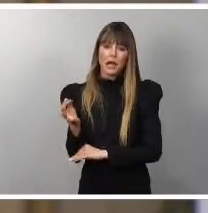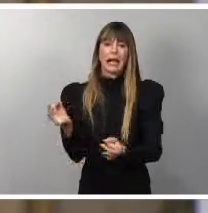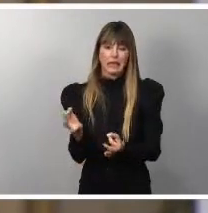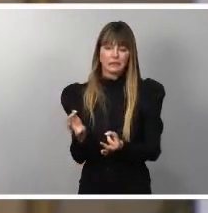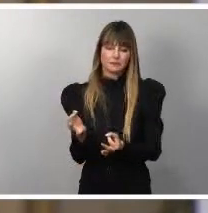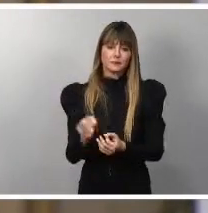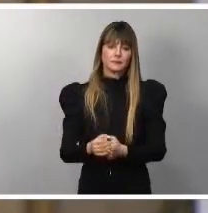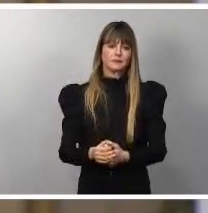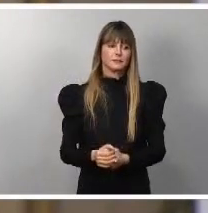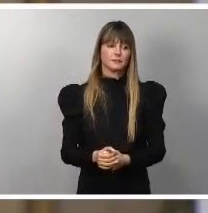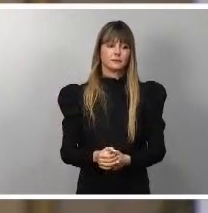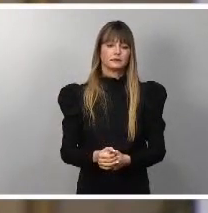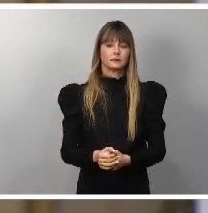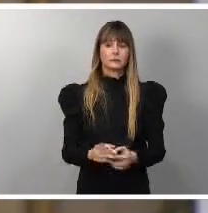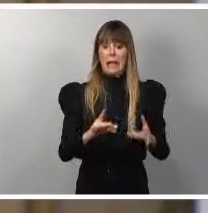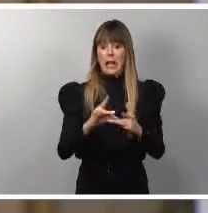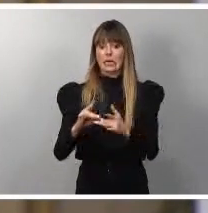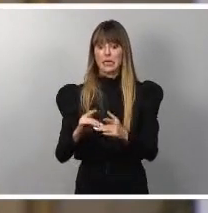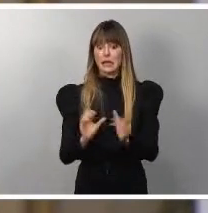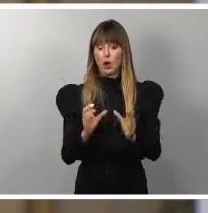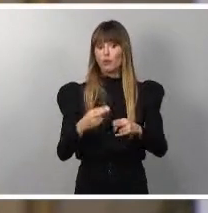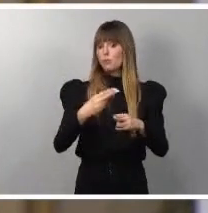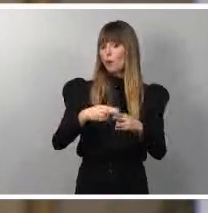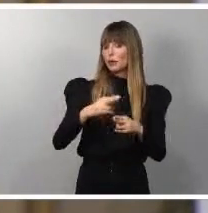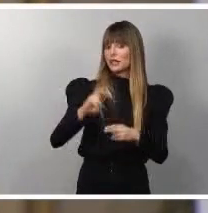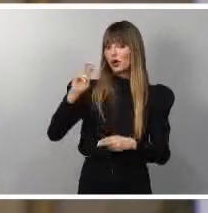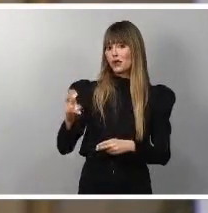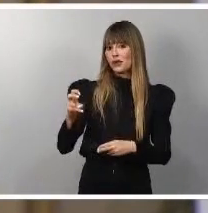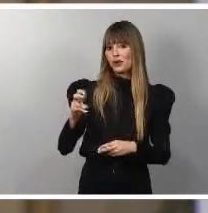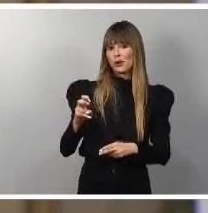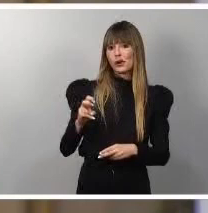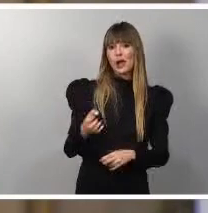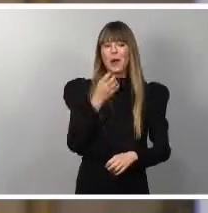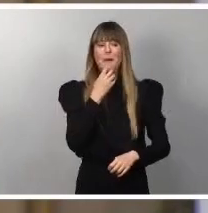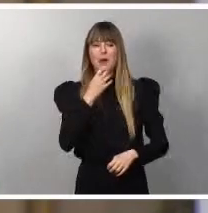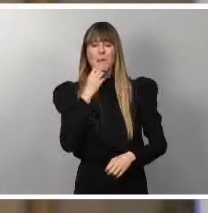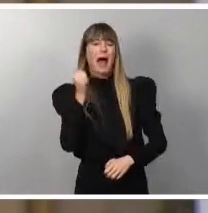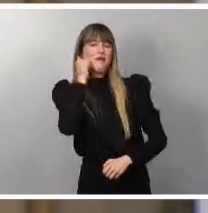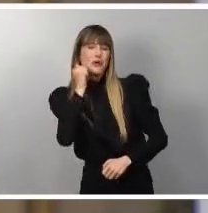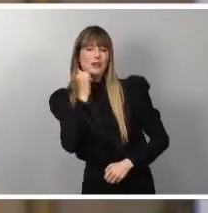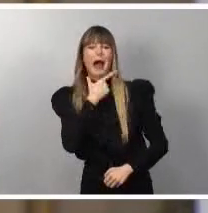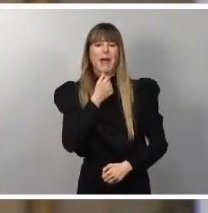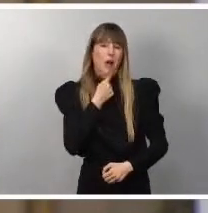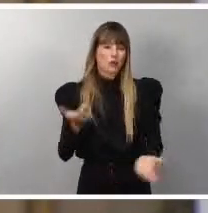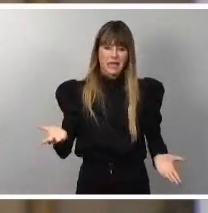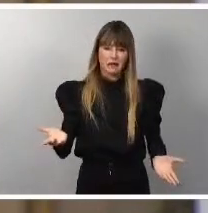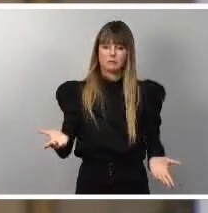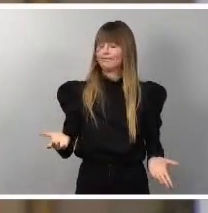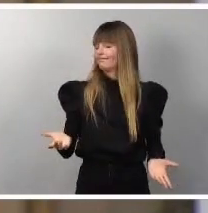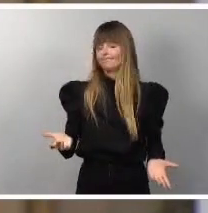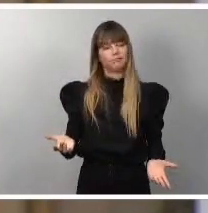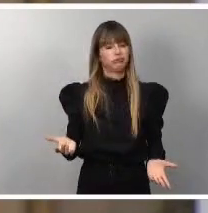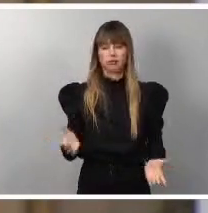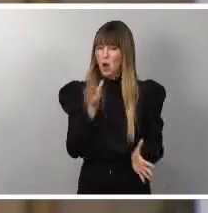a un líder de otro partido político se bromee diciendo que me gusta la fruta. Me parece absolutamente